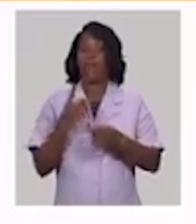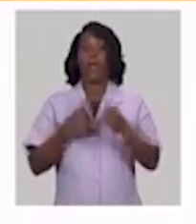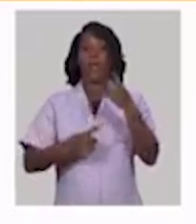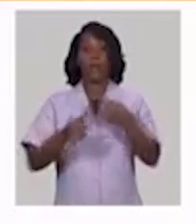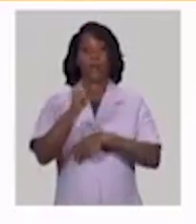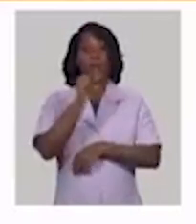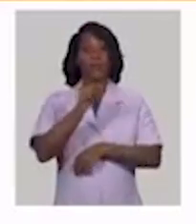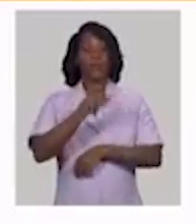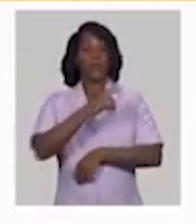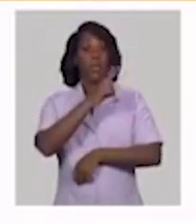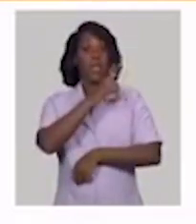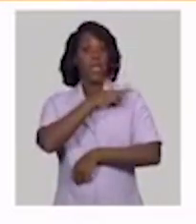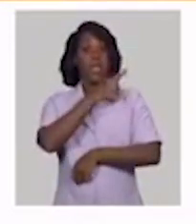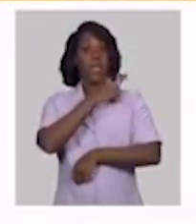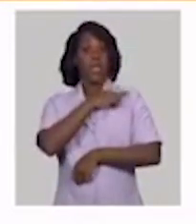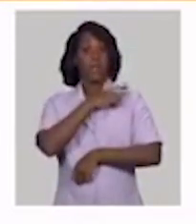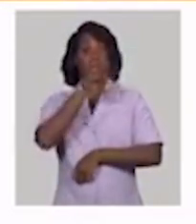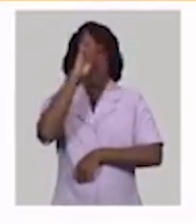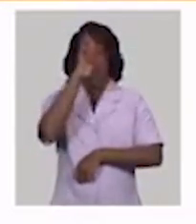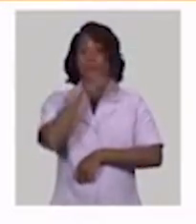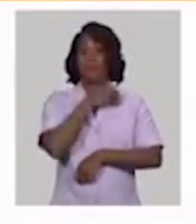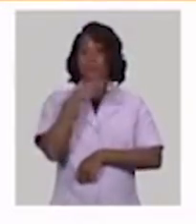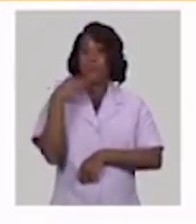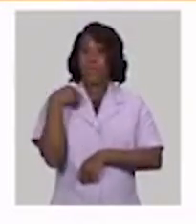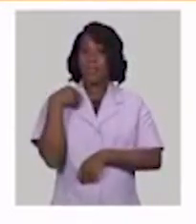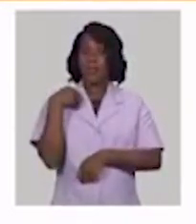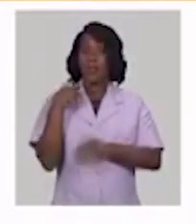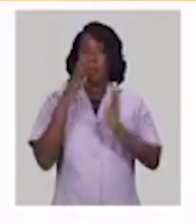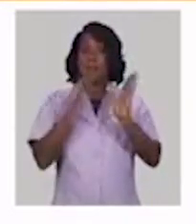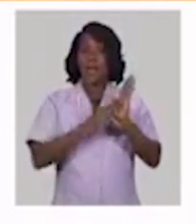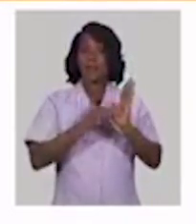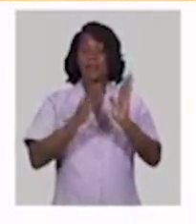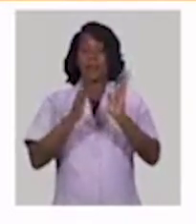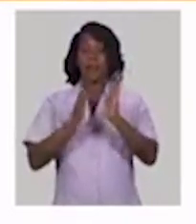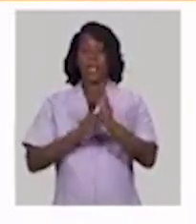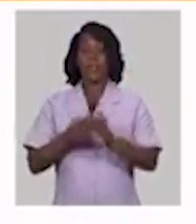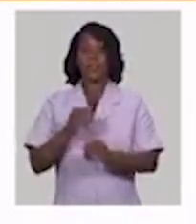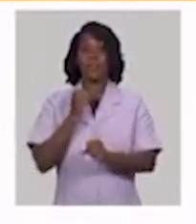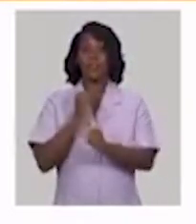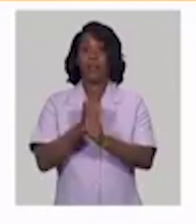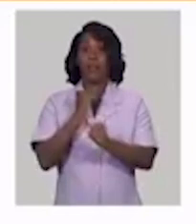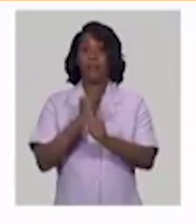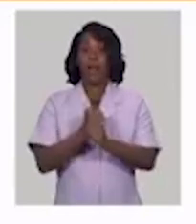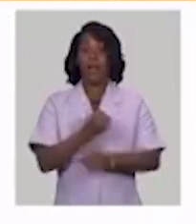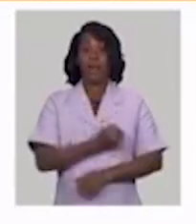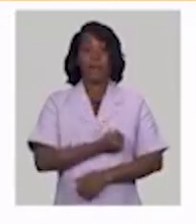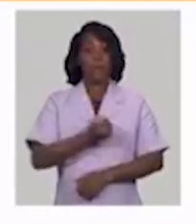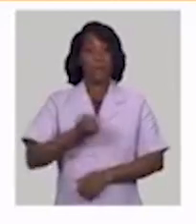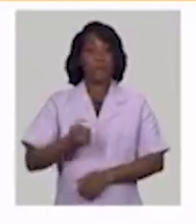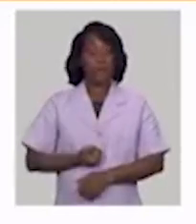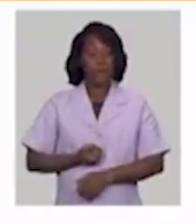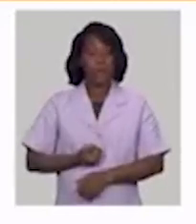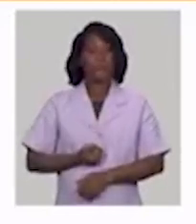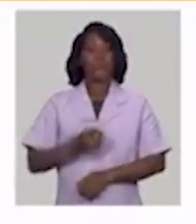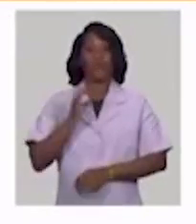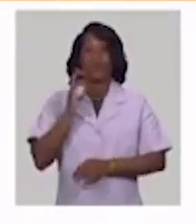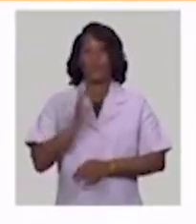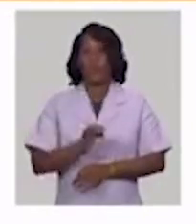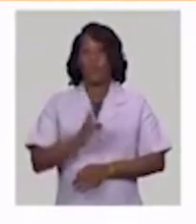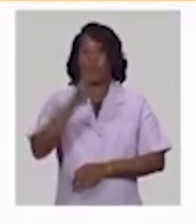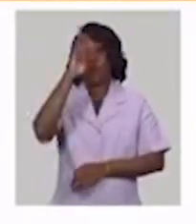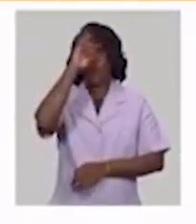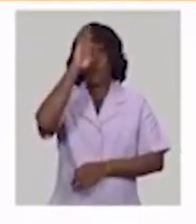han entregado durante meses, haciendo meritorios esfuerzos para mantener los hospitales, los centros de aislamiento, los